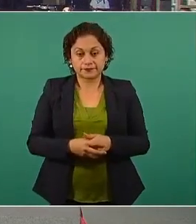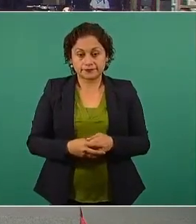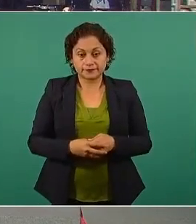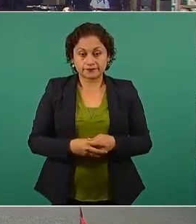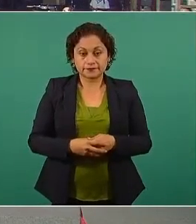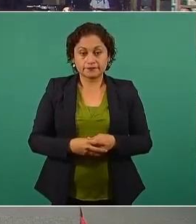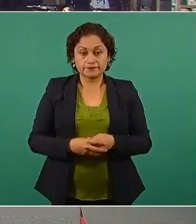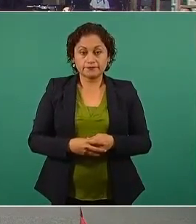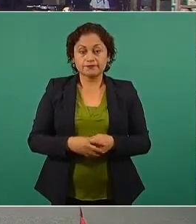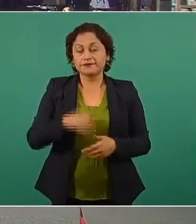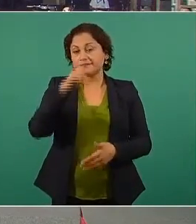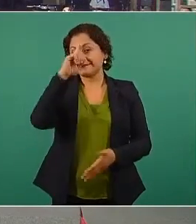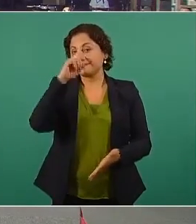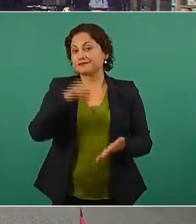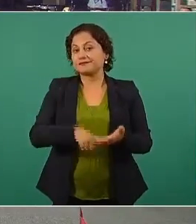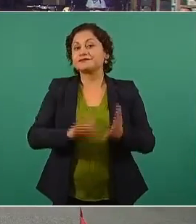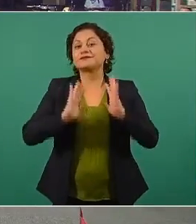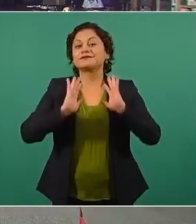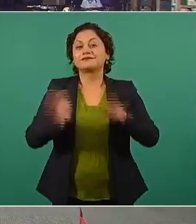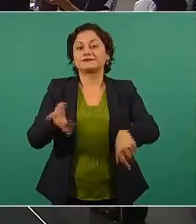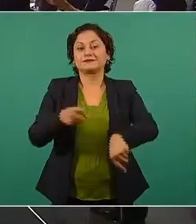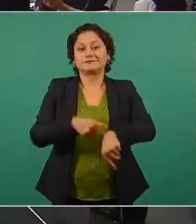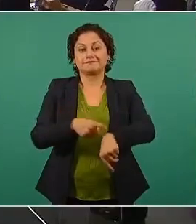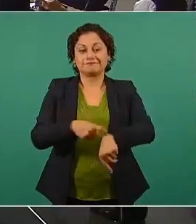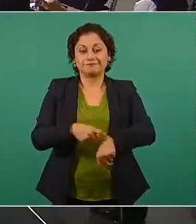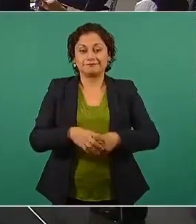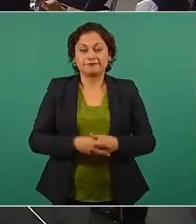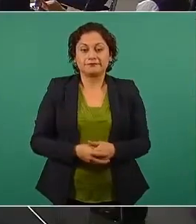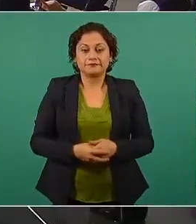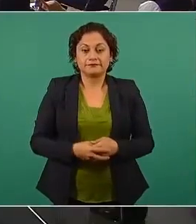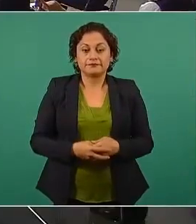¿Qué creen ya? Ya.